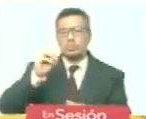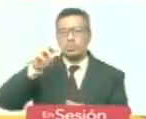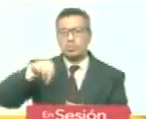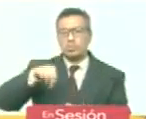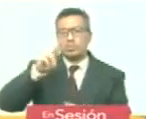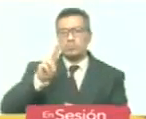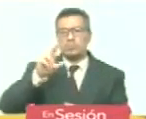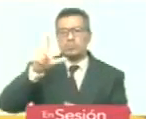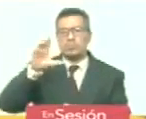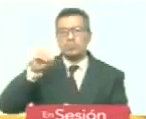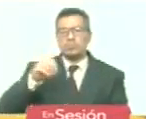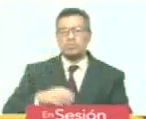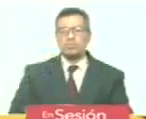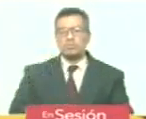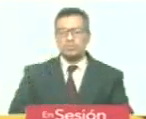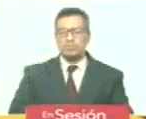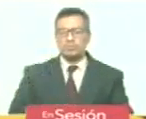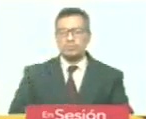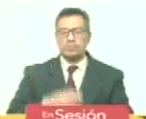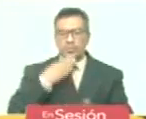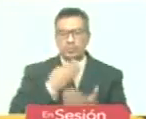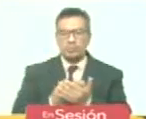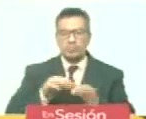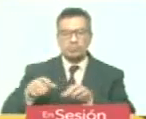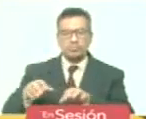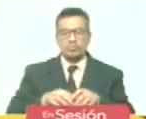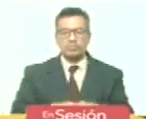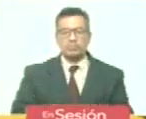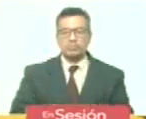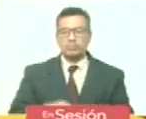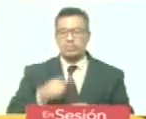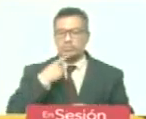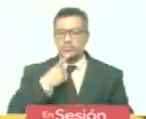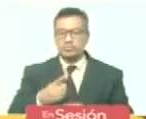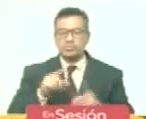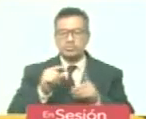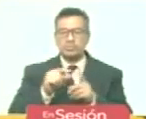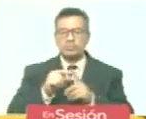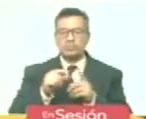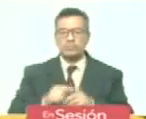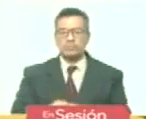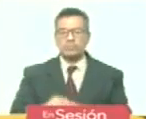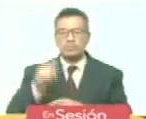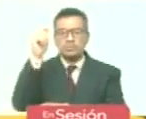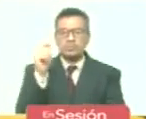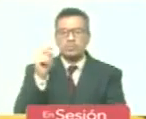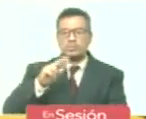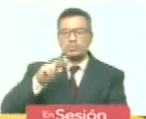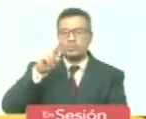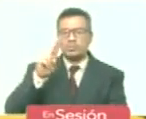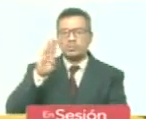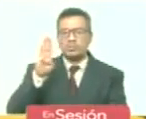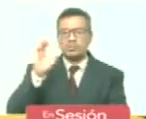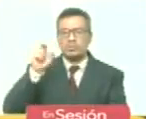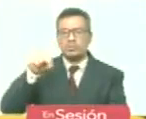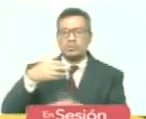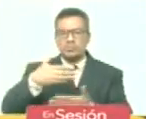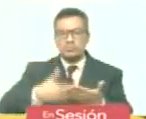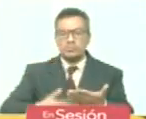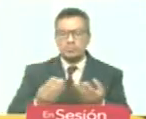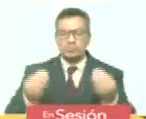todo, presidente. Gracias, secretaria. Voy a dejar en el derecho de palabra al diputado Rubén Limas, quien presenta el